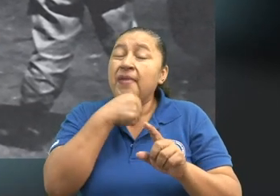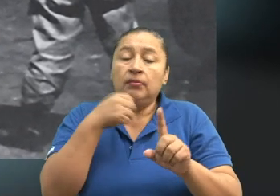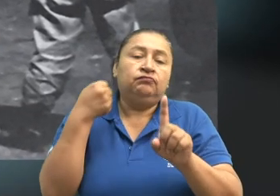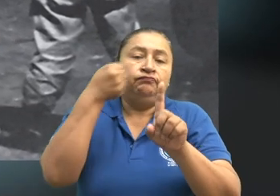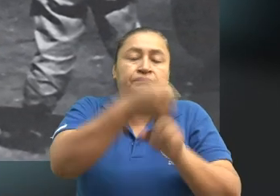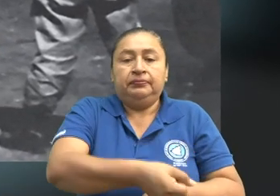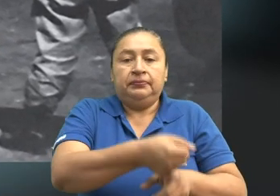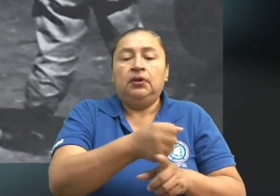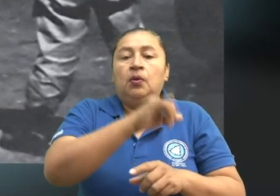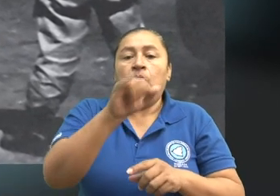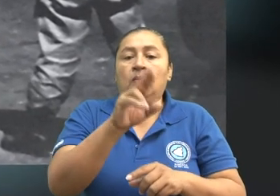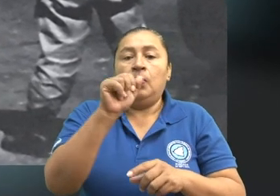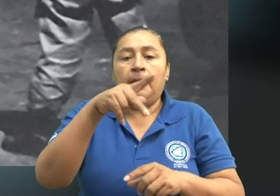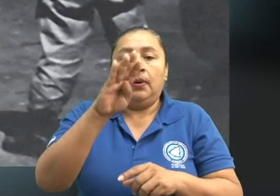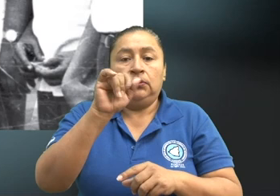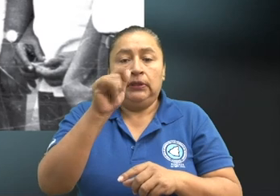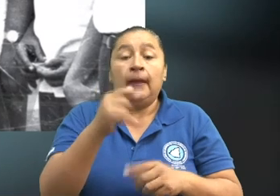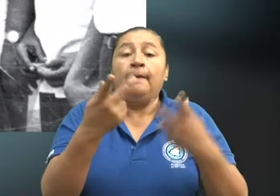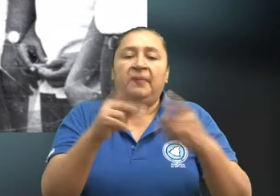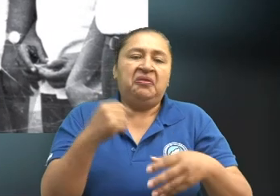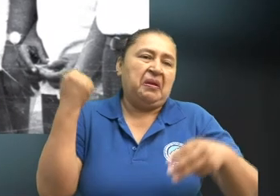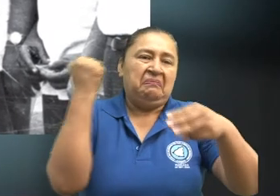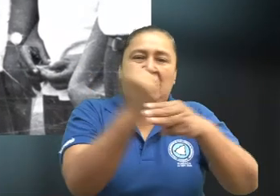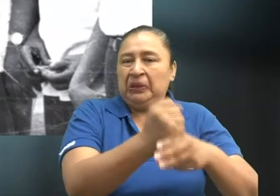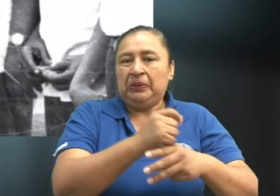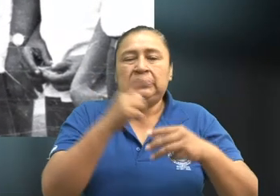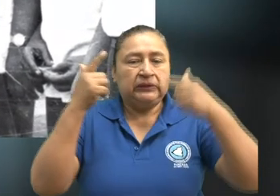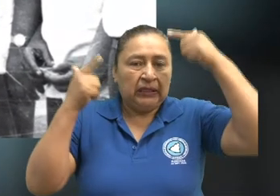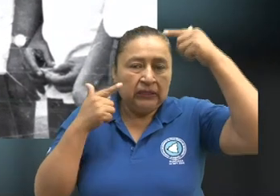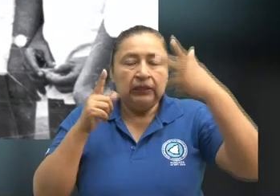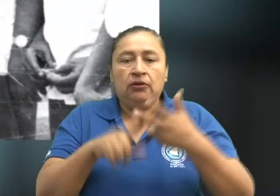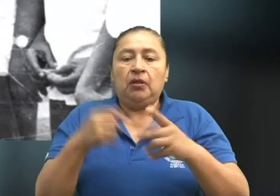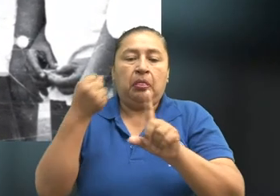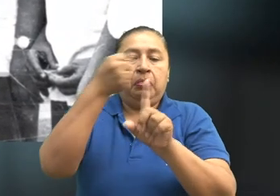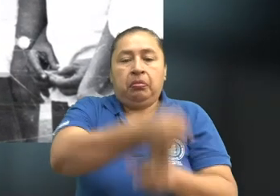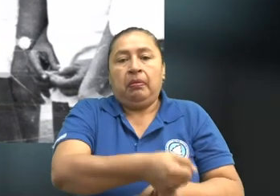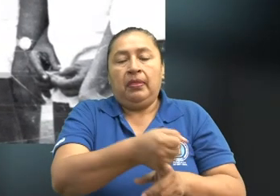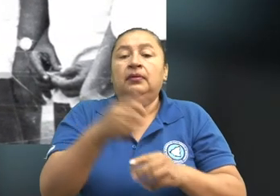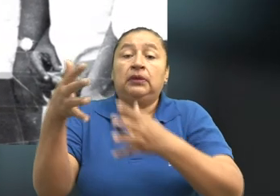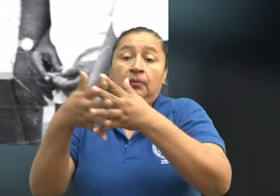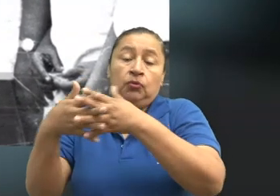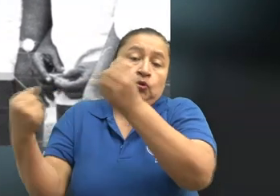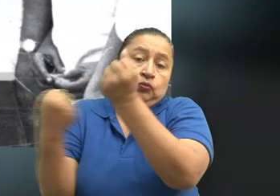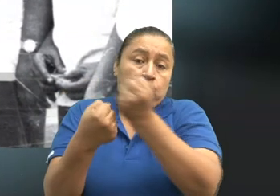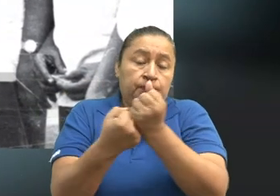poder después de que había asesinado a Sandino, después que le da el golpe de Estado y con el apoyo norteamericano, Somoza llega al